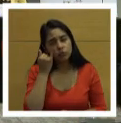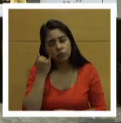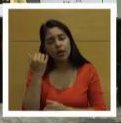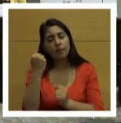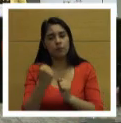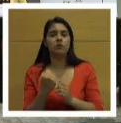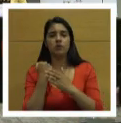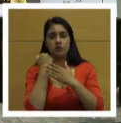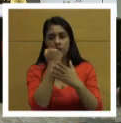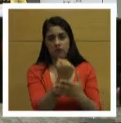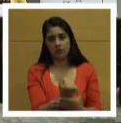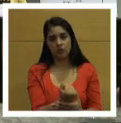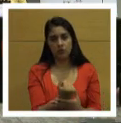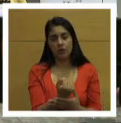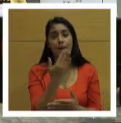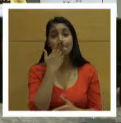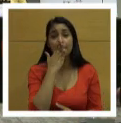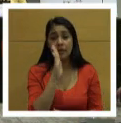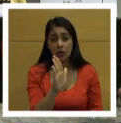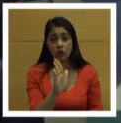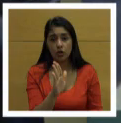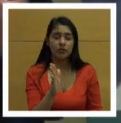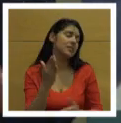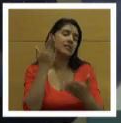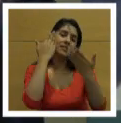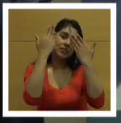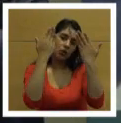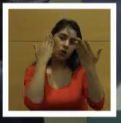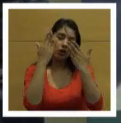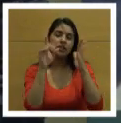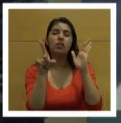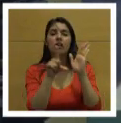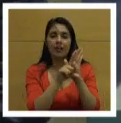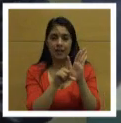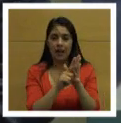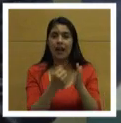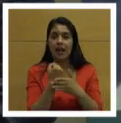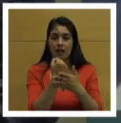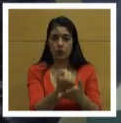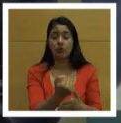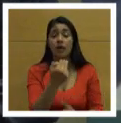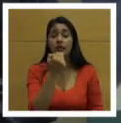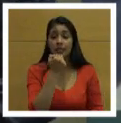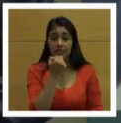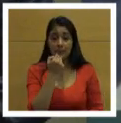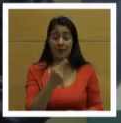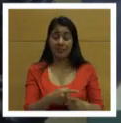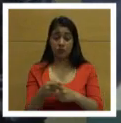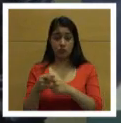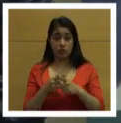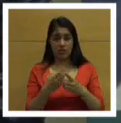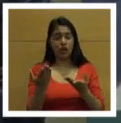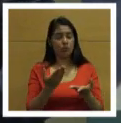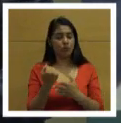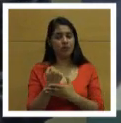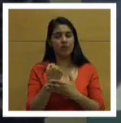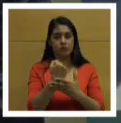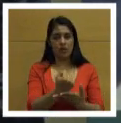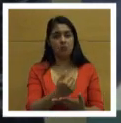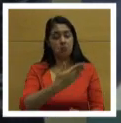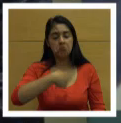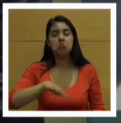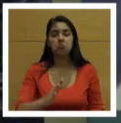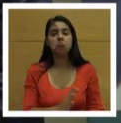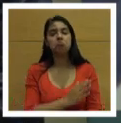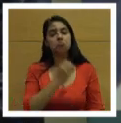ayuda, digamos, de mayor forma, tanto desde el punto de vista psicológico, legal y también desde el punto de vista social. Y hemos logrado